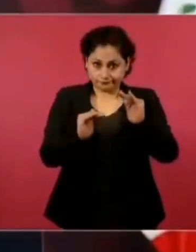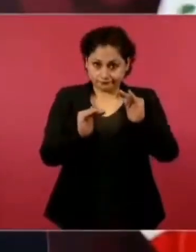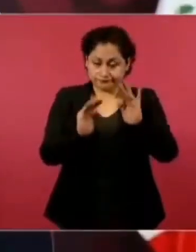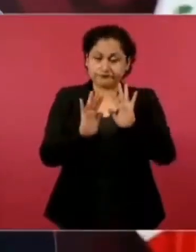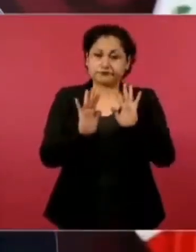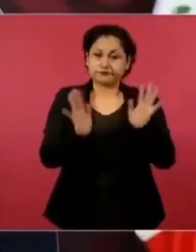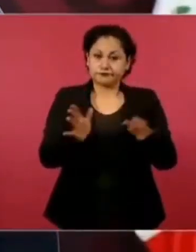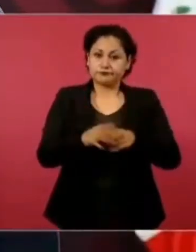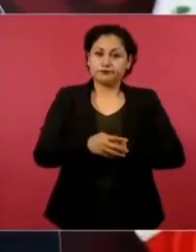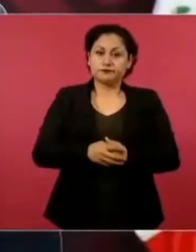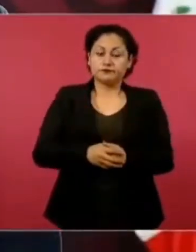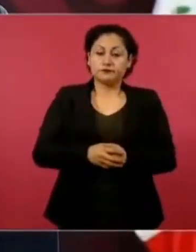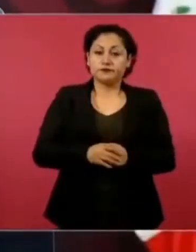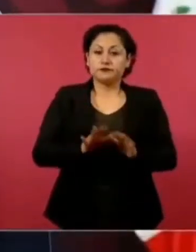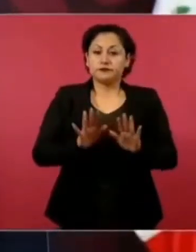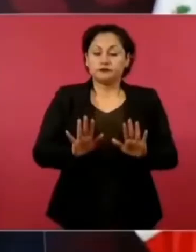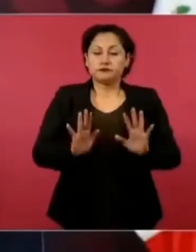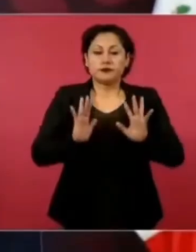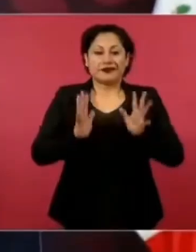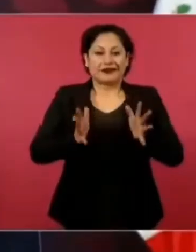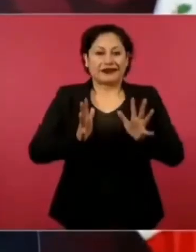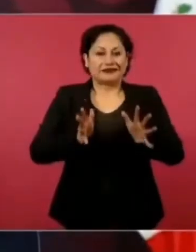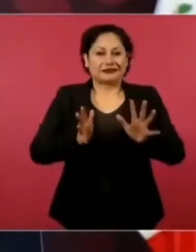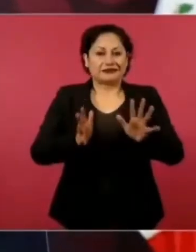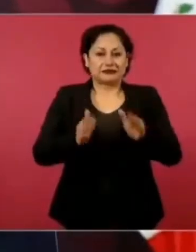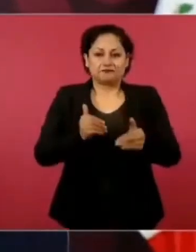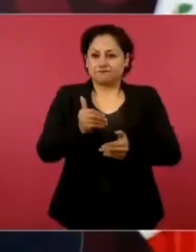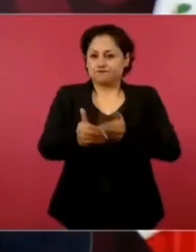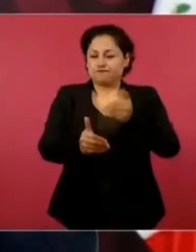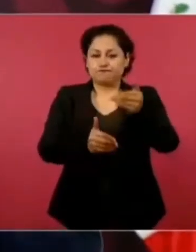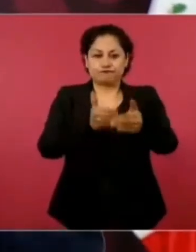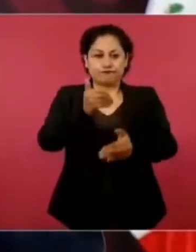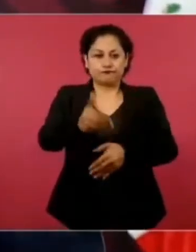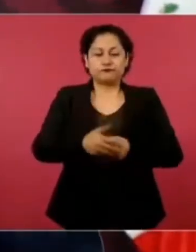que se den más movimientos y mucho menos